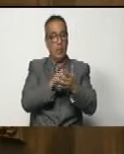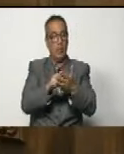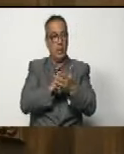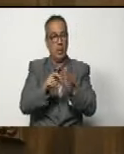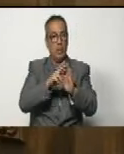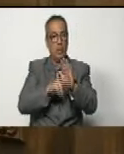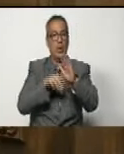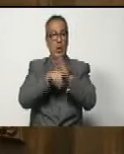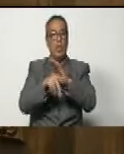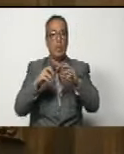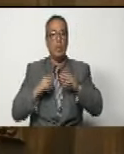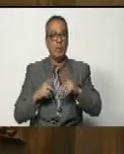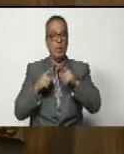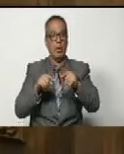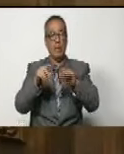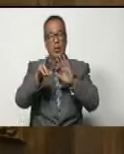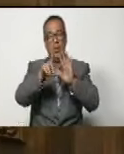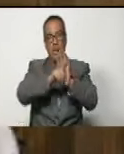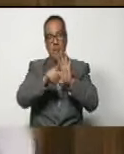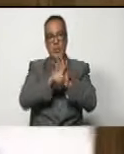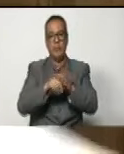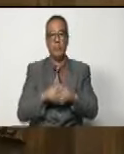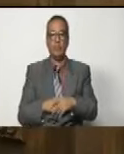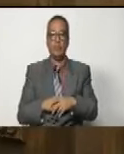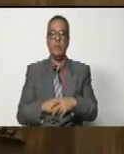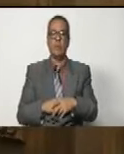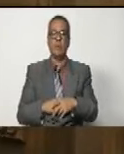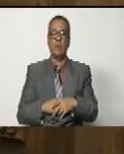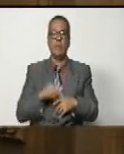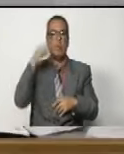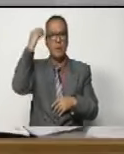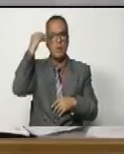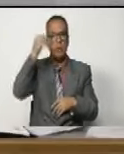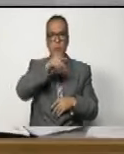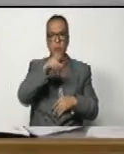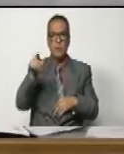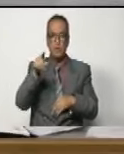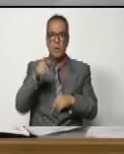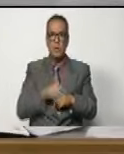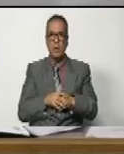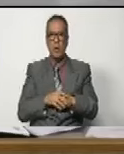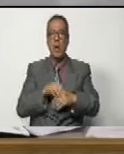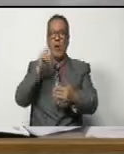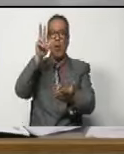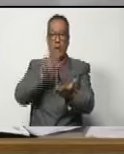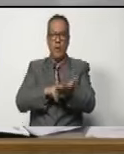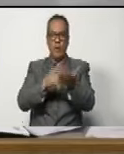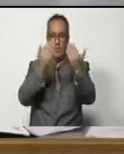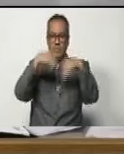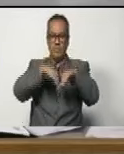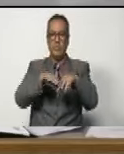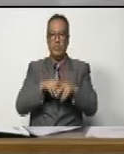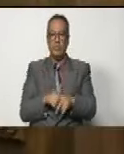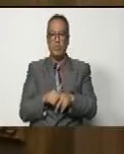el reglamento vigente de esta ley. Es todo, ciudadano vicepresidente. En consideración, aprobado. Siguiente.